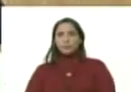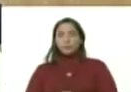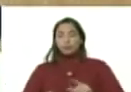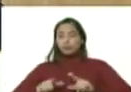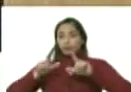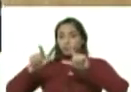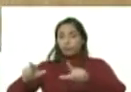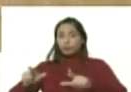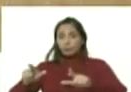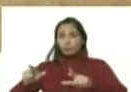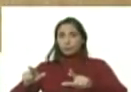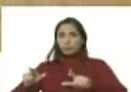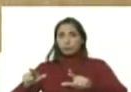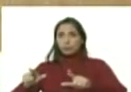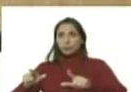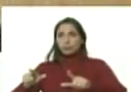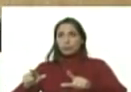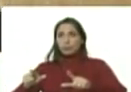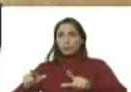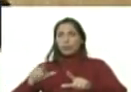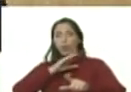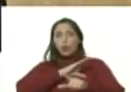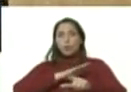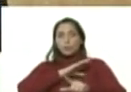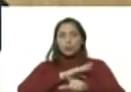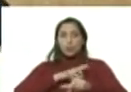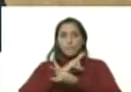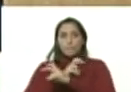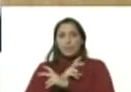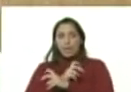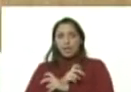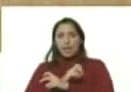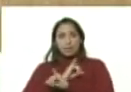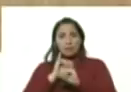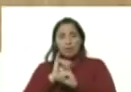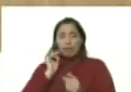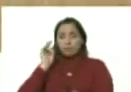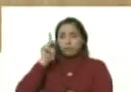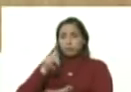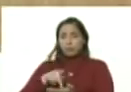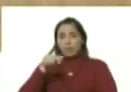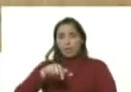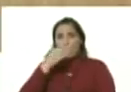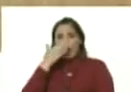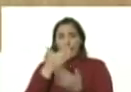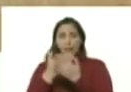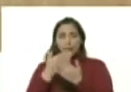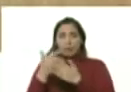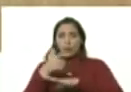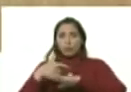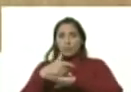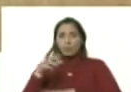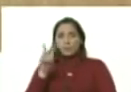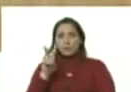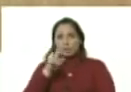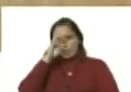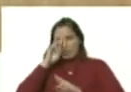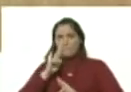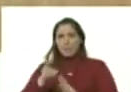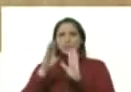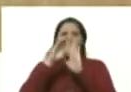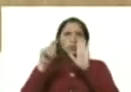acreditantes, ya que usamos el lenguaje de la Convención de Viena, que están presentes, acreditados ante el gobierno venezolano, respeten esta